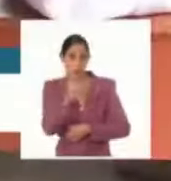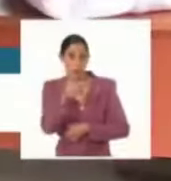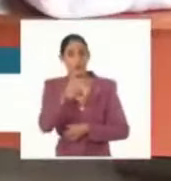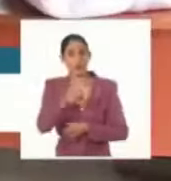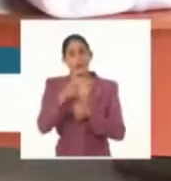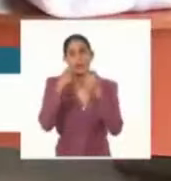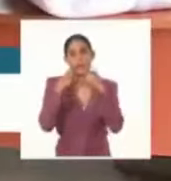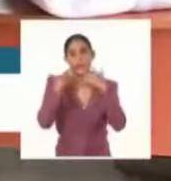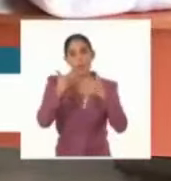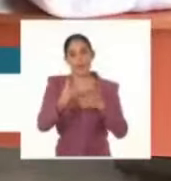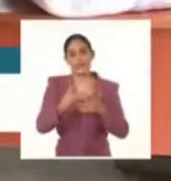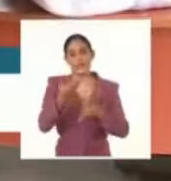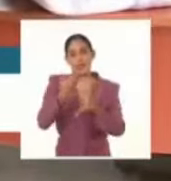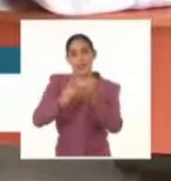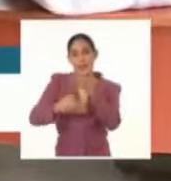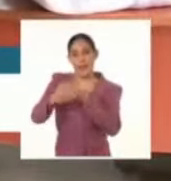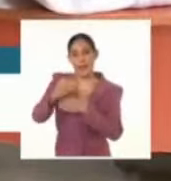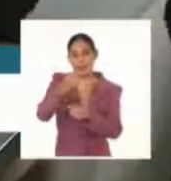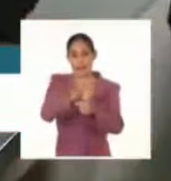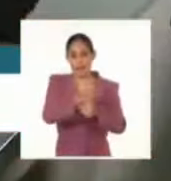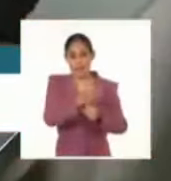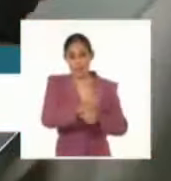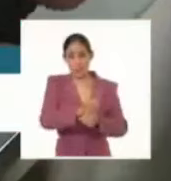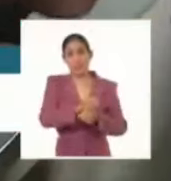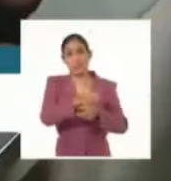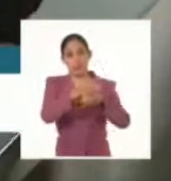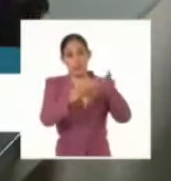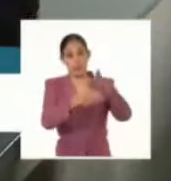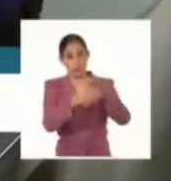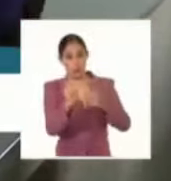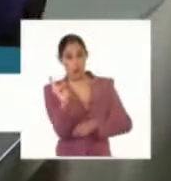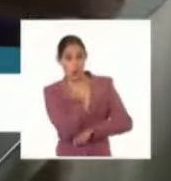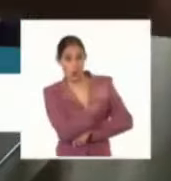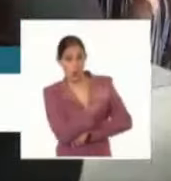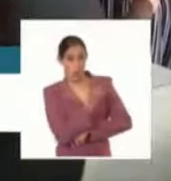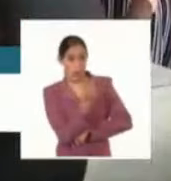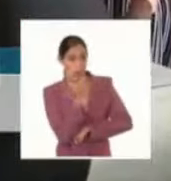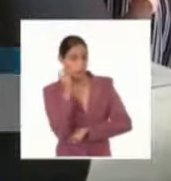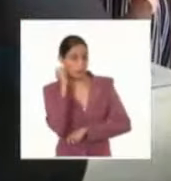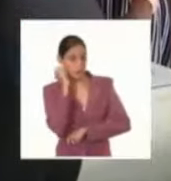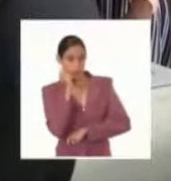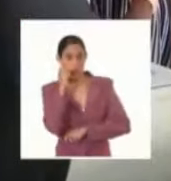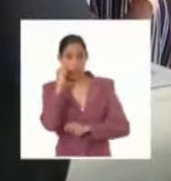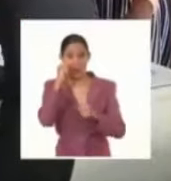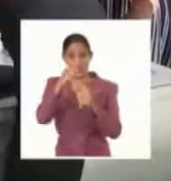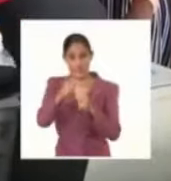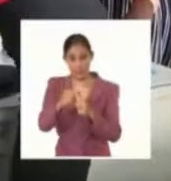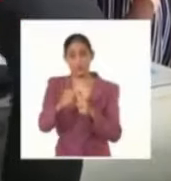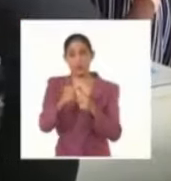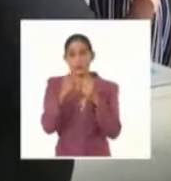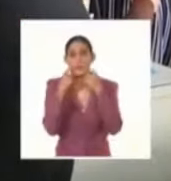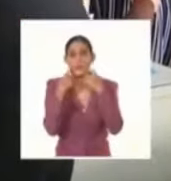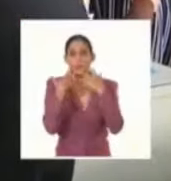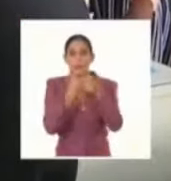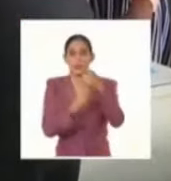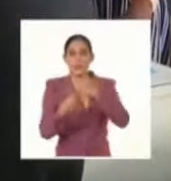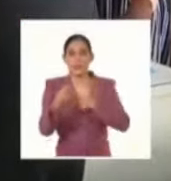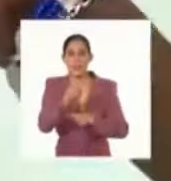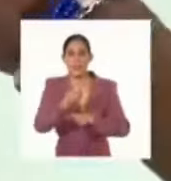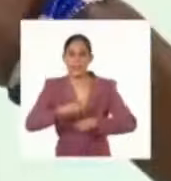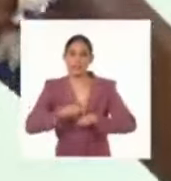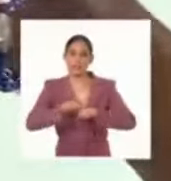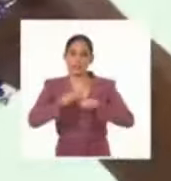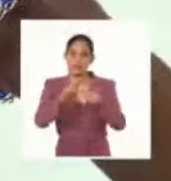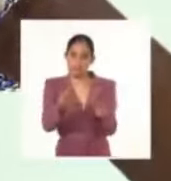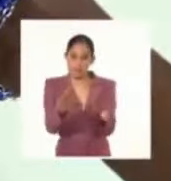de la construcción. Igual hizo una diezca, ambas con un propósito común, compartir de lo que tienen. De aquí, bueno,